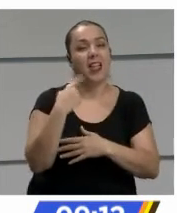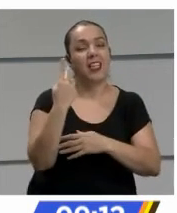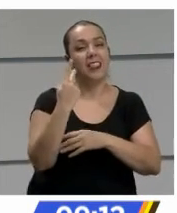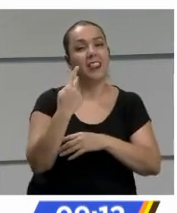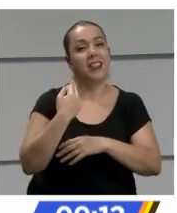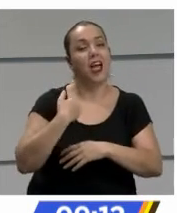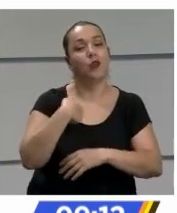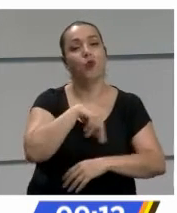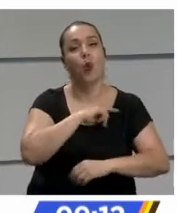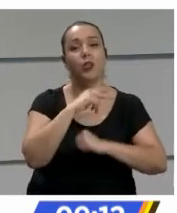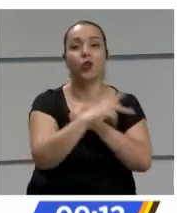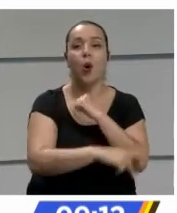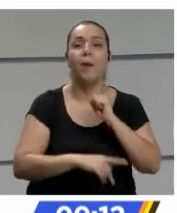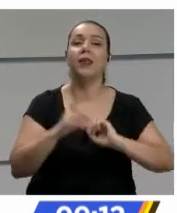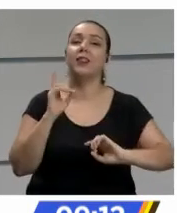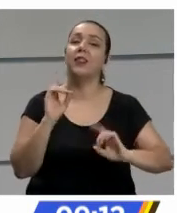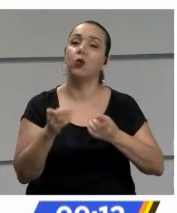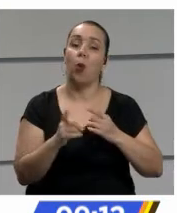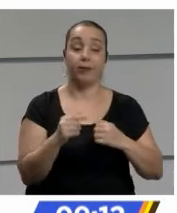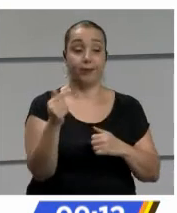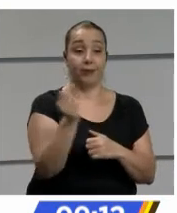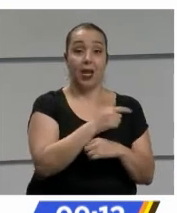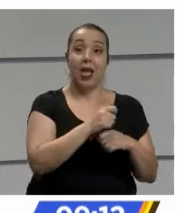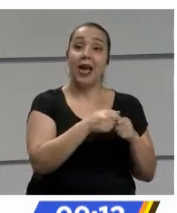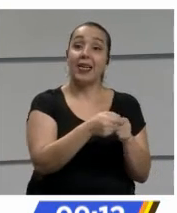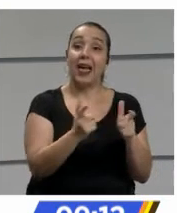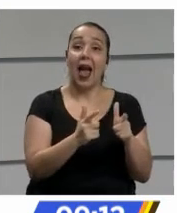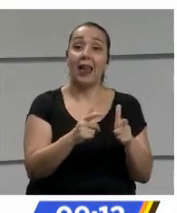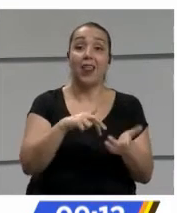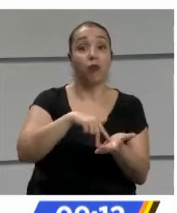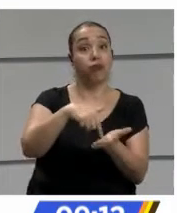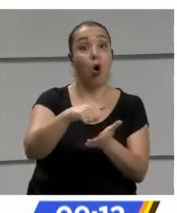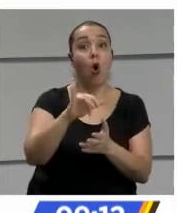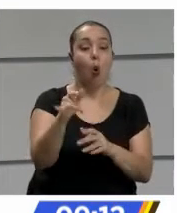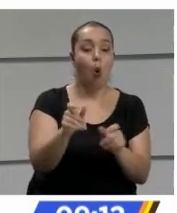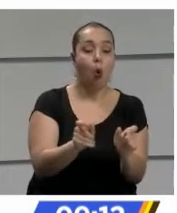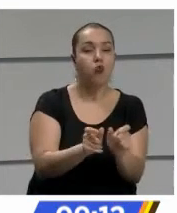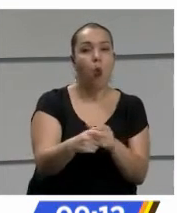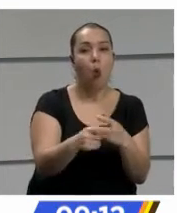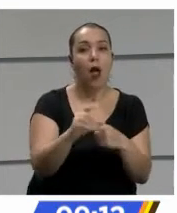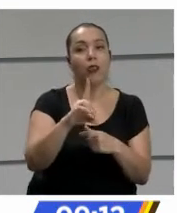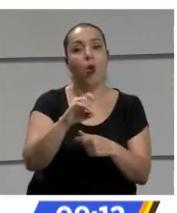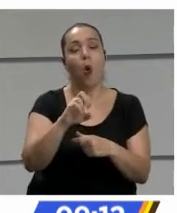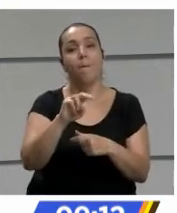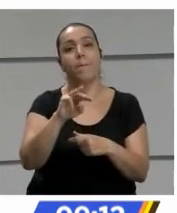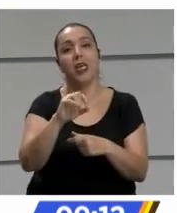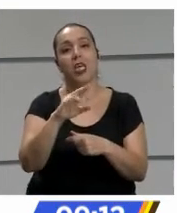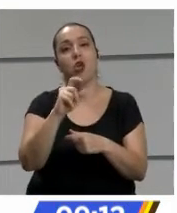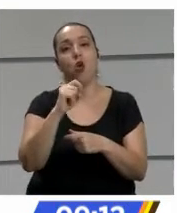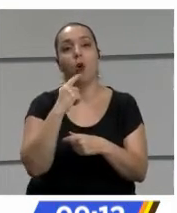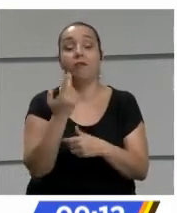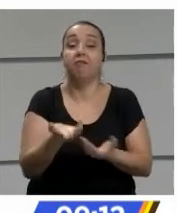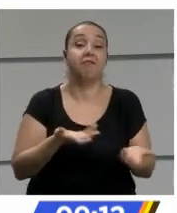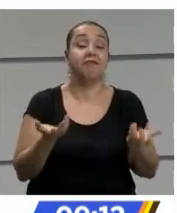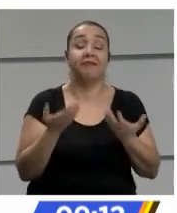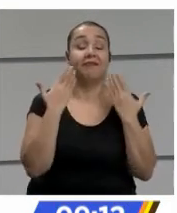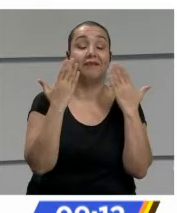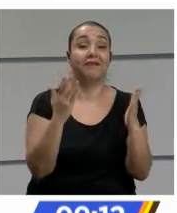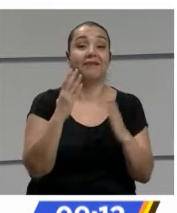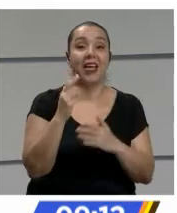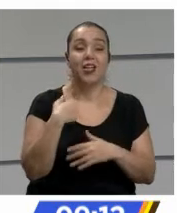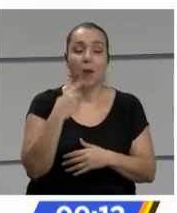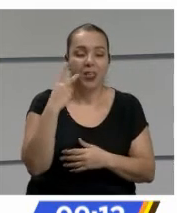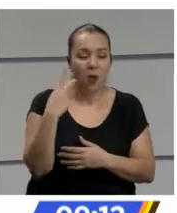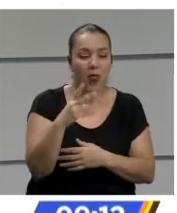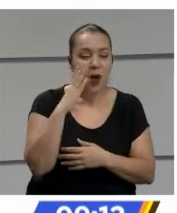nuestro país? ¿Cómo no? ¿Cartas, rayuela o dominó? ¿Qué dice? Esto me remonta a ver a mi abuelo.